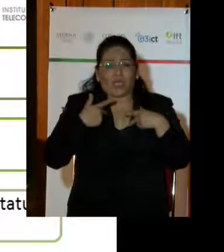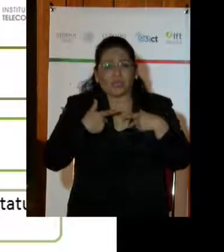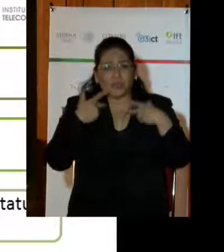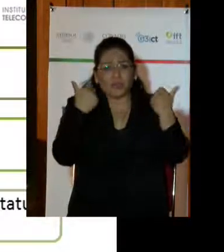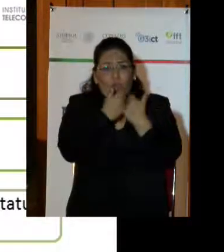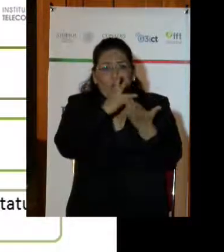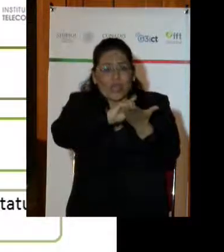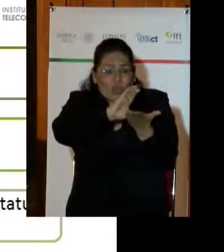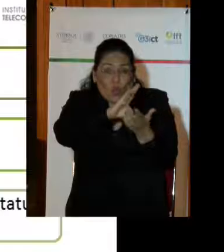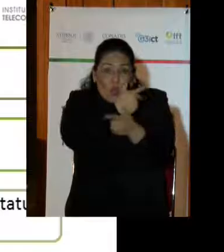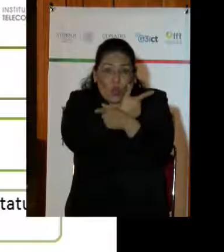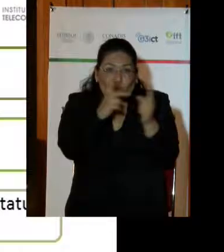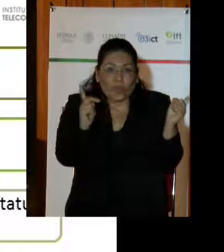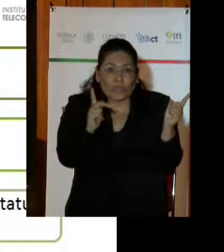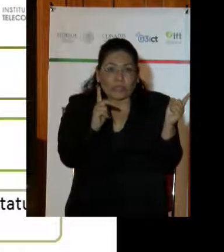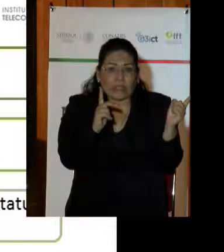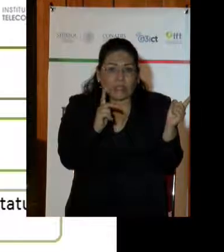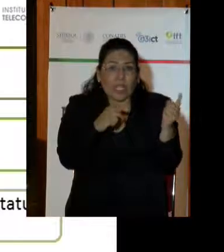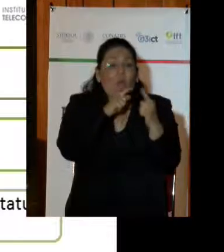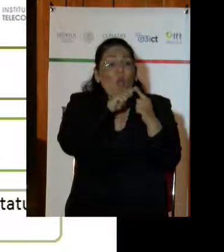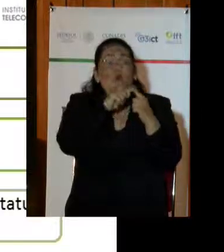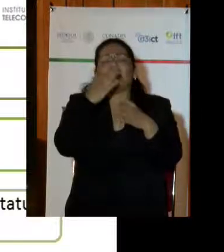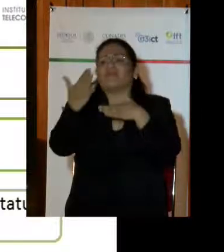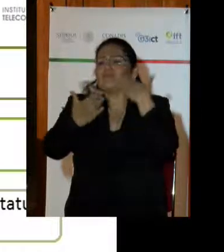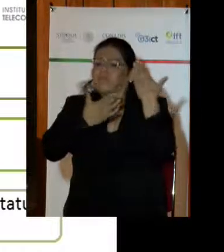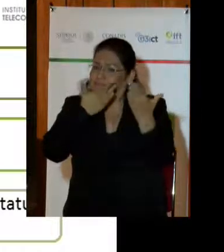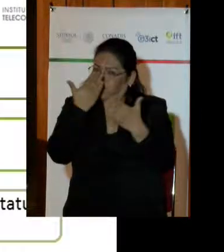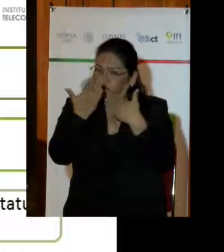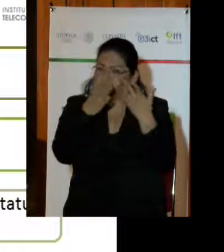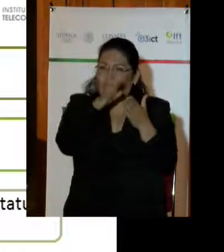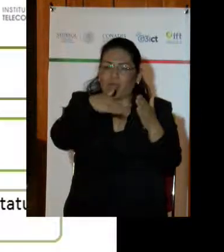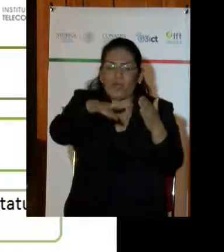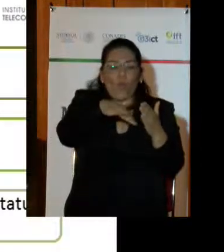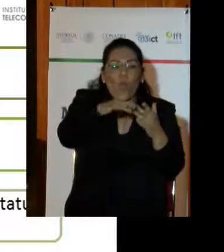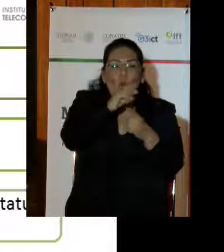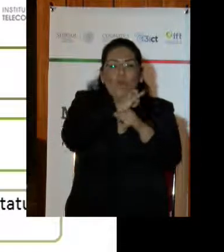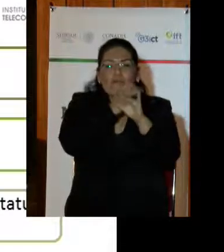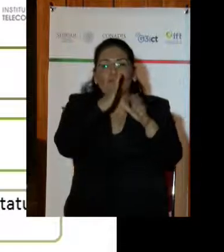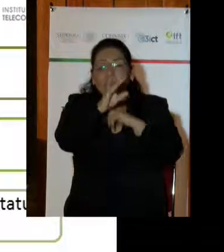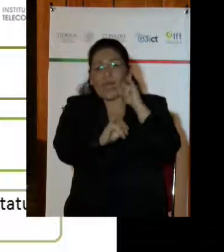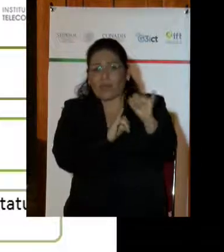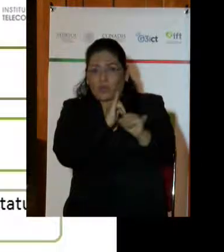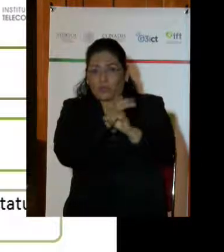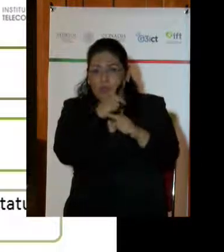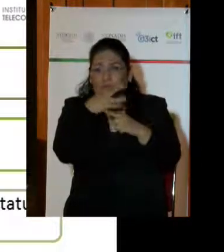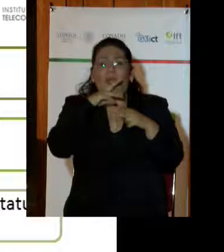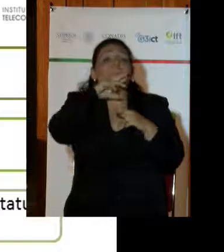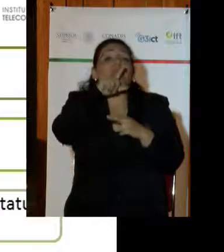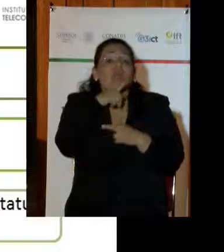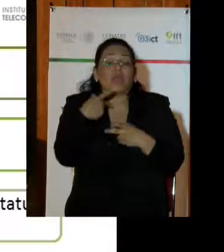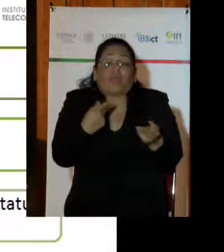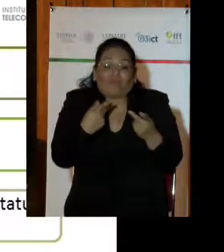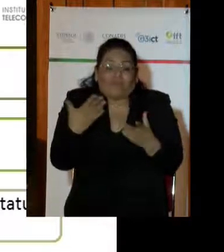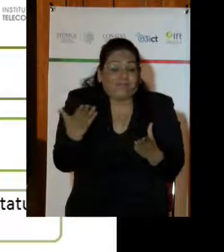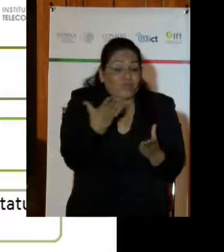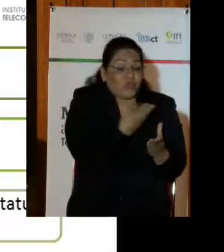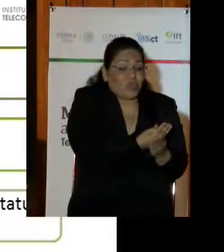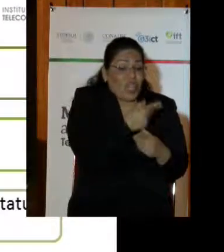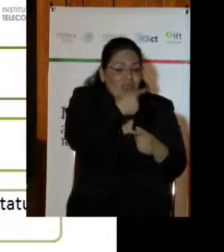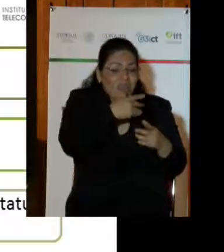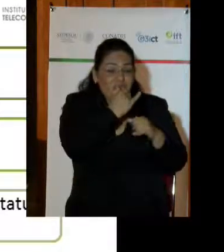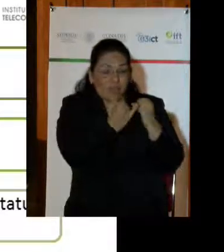con discapacidad. Se estudió y buscó informes internacionales, mejores prácticas